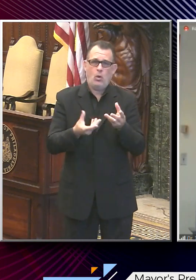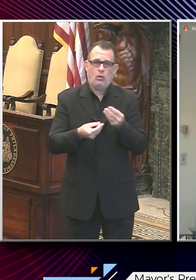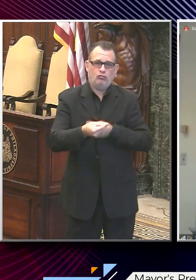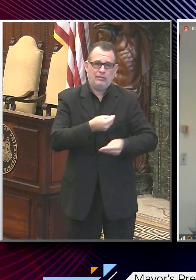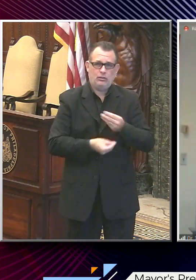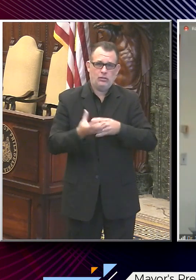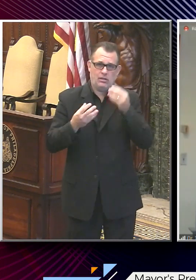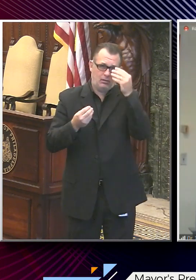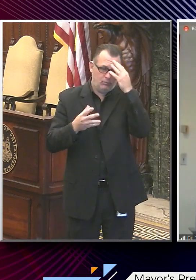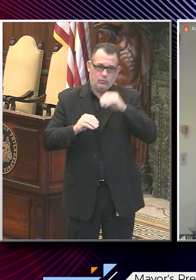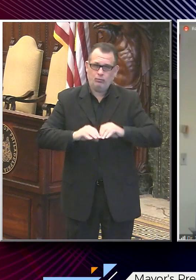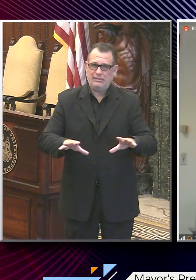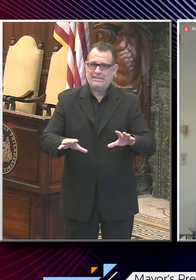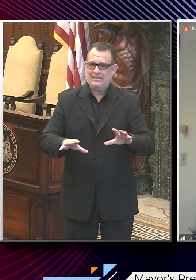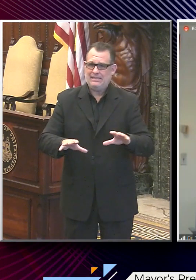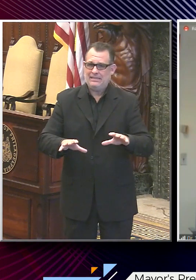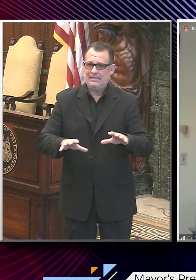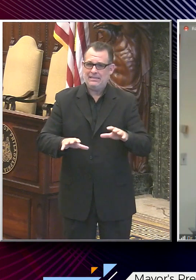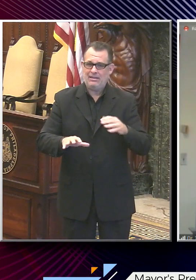acceptable, we'll change.